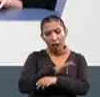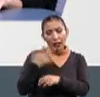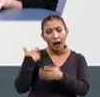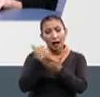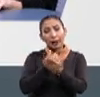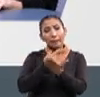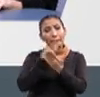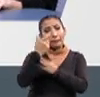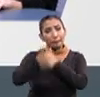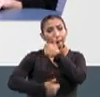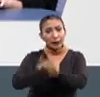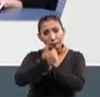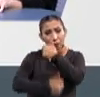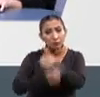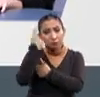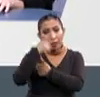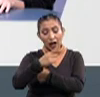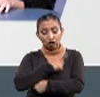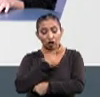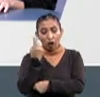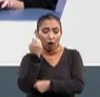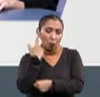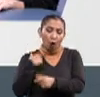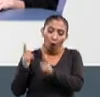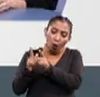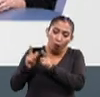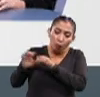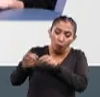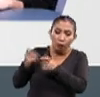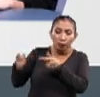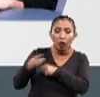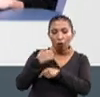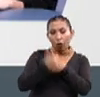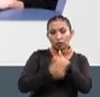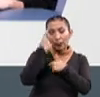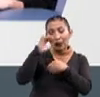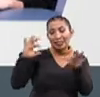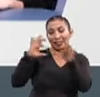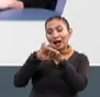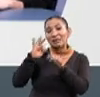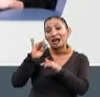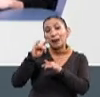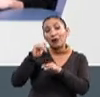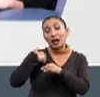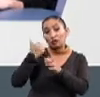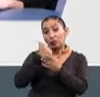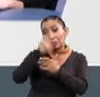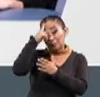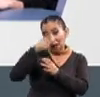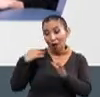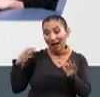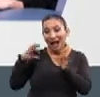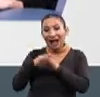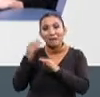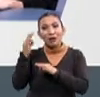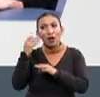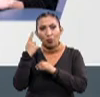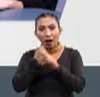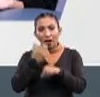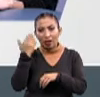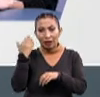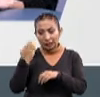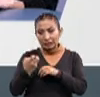de ganar algunos concursos para ser solista con algunas orquestas. Por ejemplo, gané un concurso para tocar con la Filarmónica de la Ciudad de México. Eso fue en febrero del